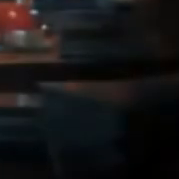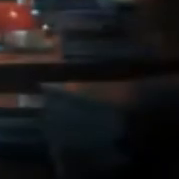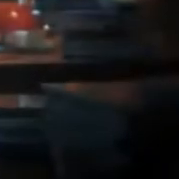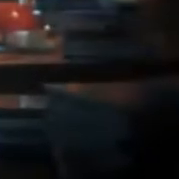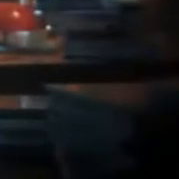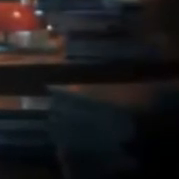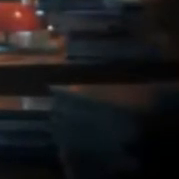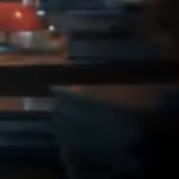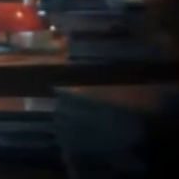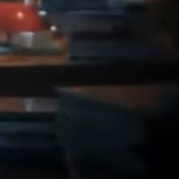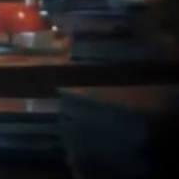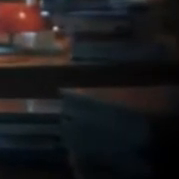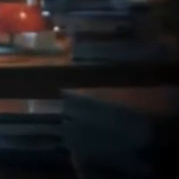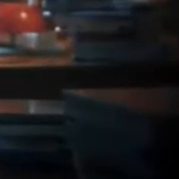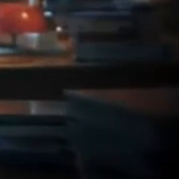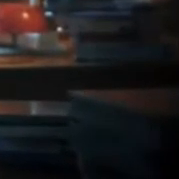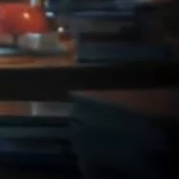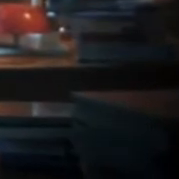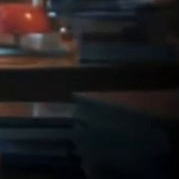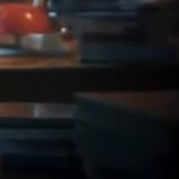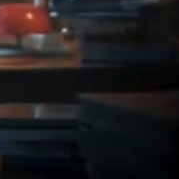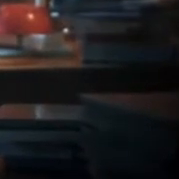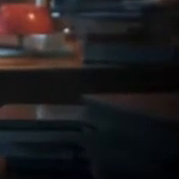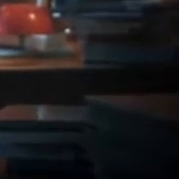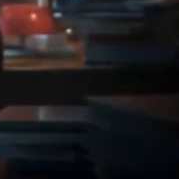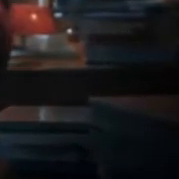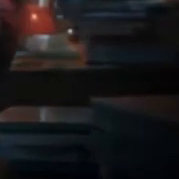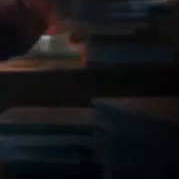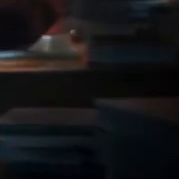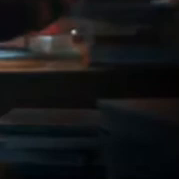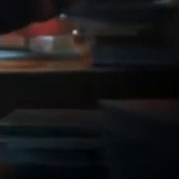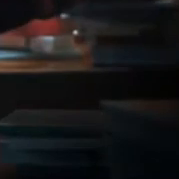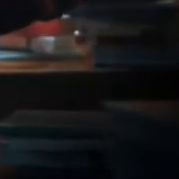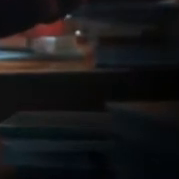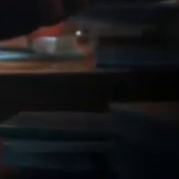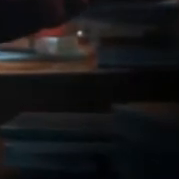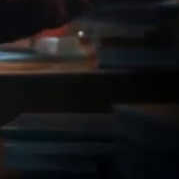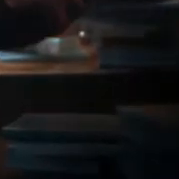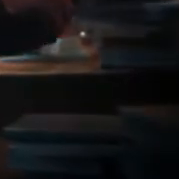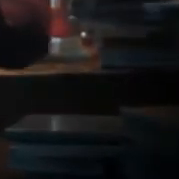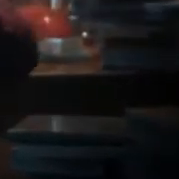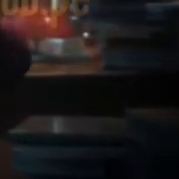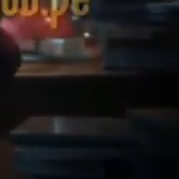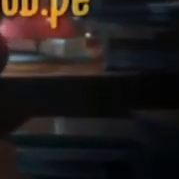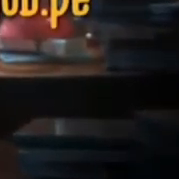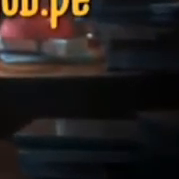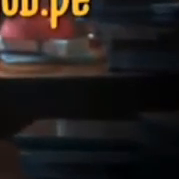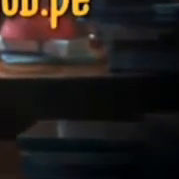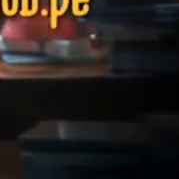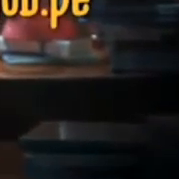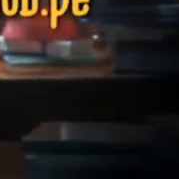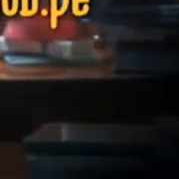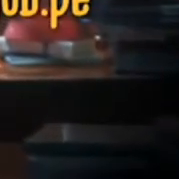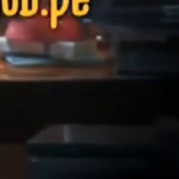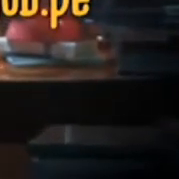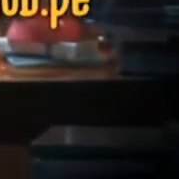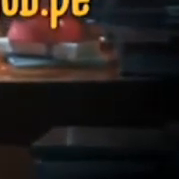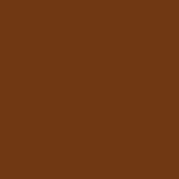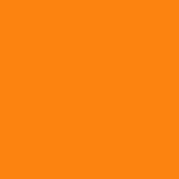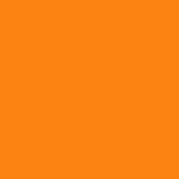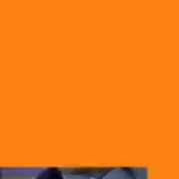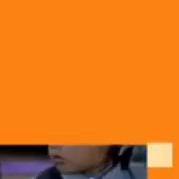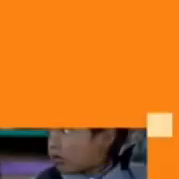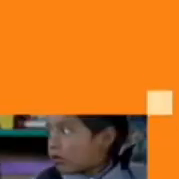Más libros, más libres. Una campaña del IRTP y la Biblioteca Nacional del Perú que nos invita a viajar a través de la